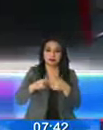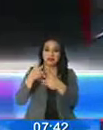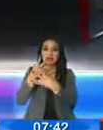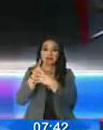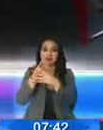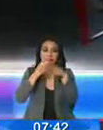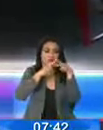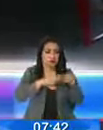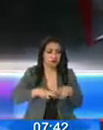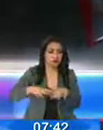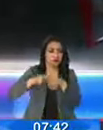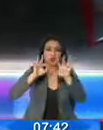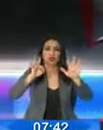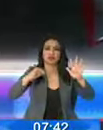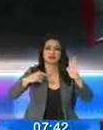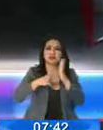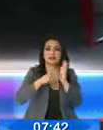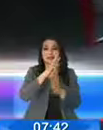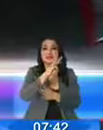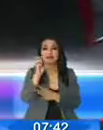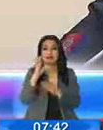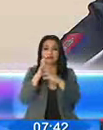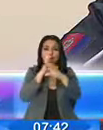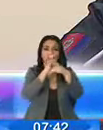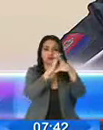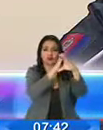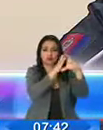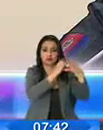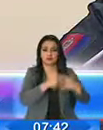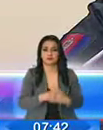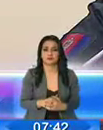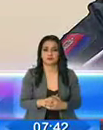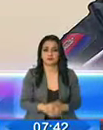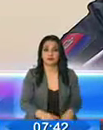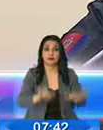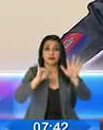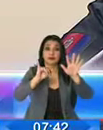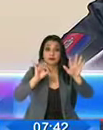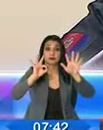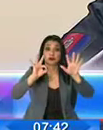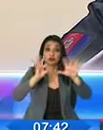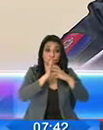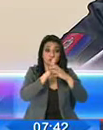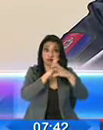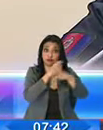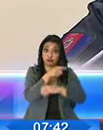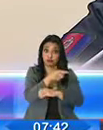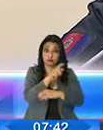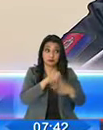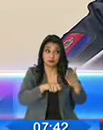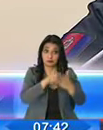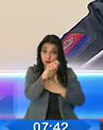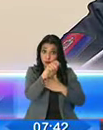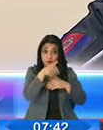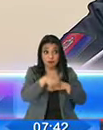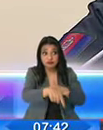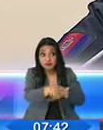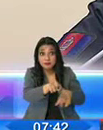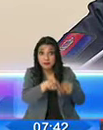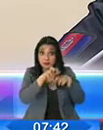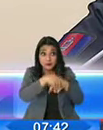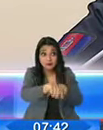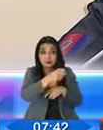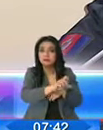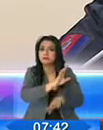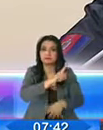inspeccionaron 8.630 unidades. 68 unidades no fueron permitidas que salgan de los terminales